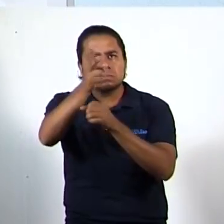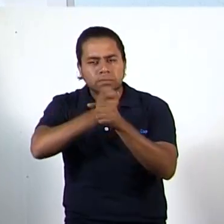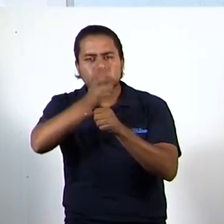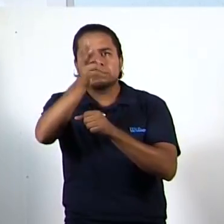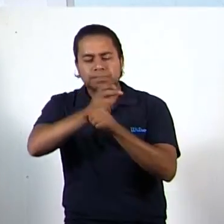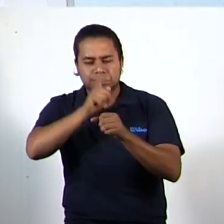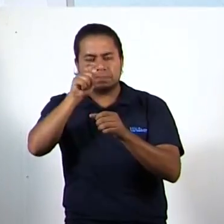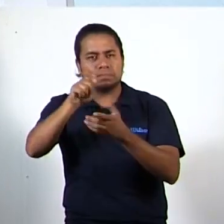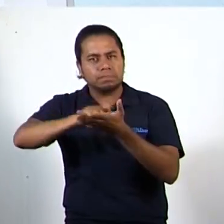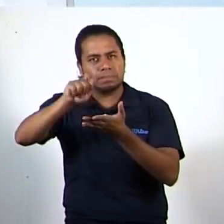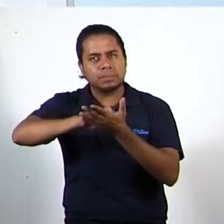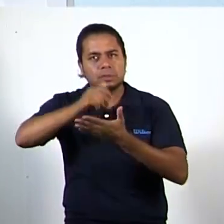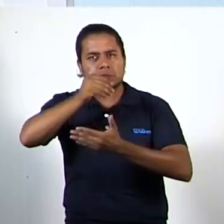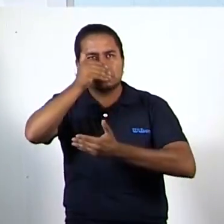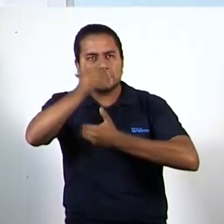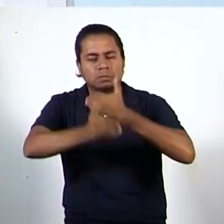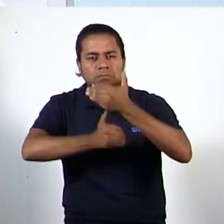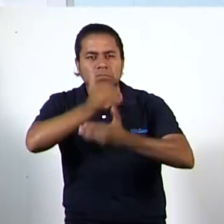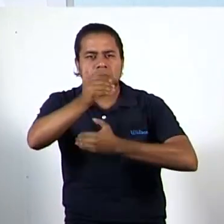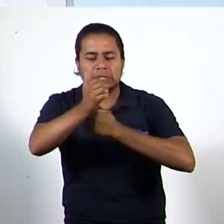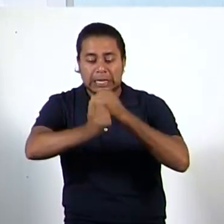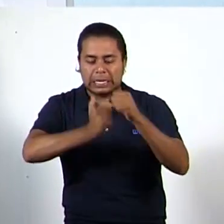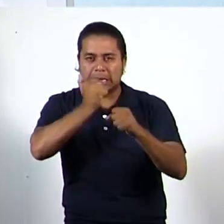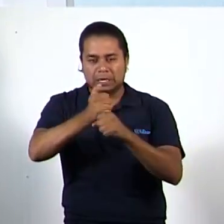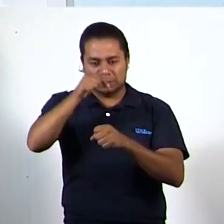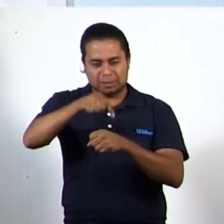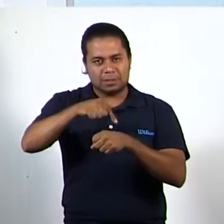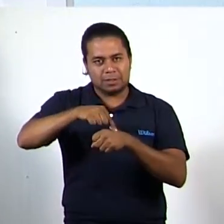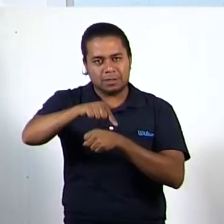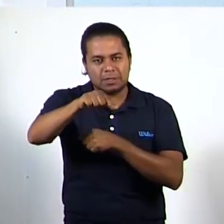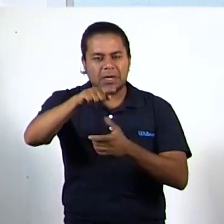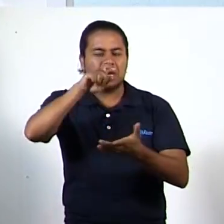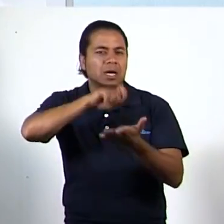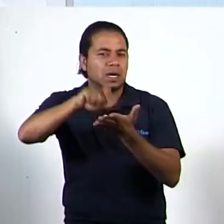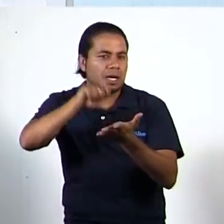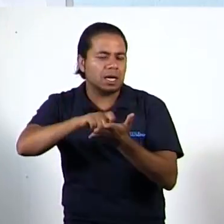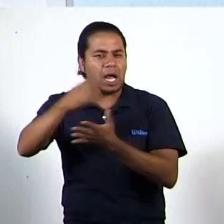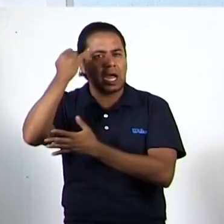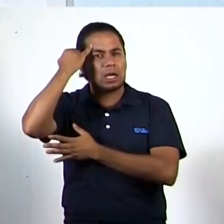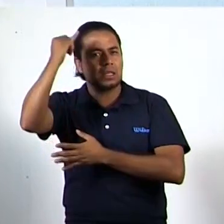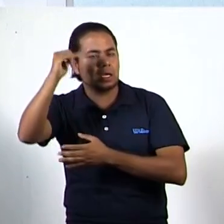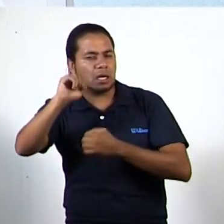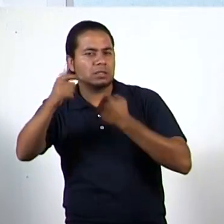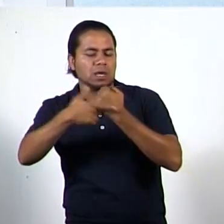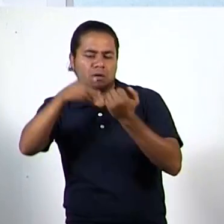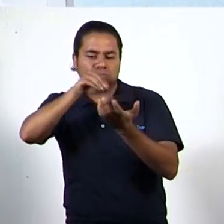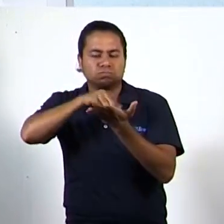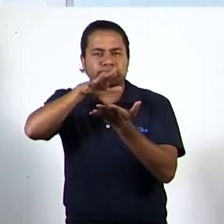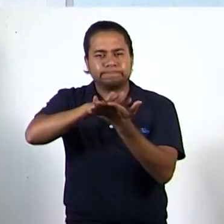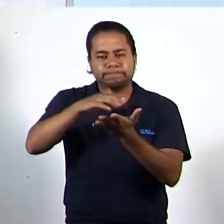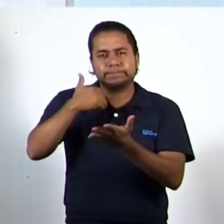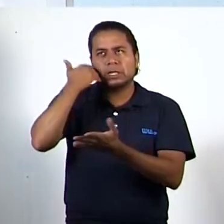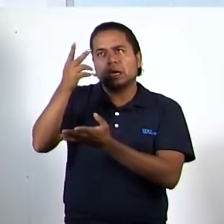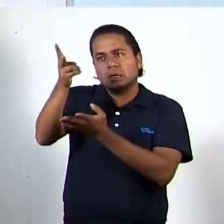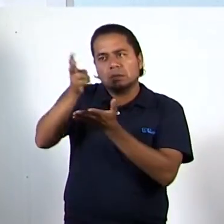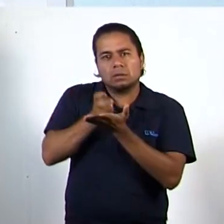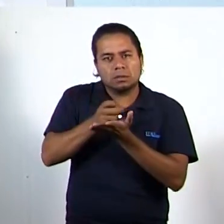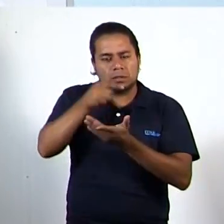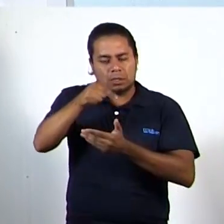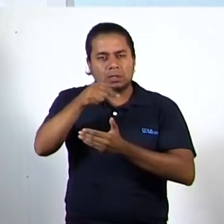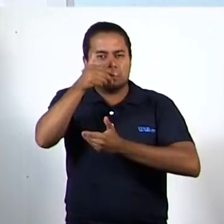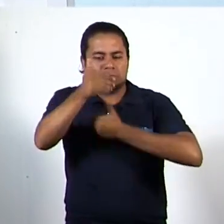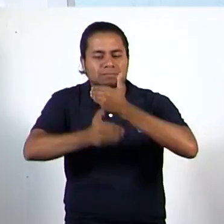todo el proceso del ciclo escolar, todos los apuntes, ideas y registros que quieras llevar y que iremos